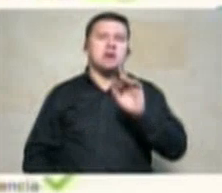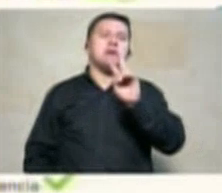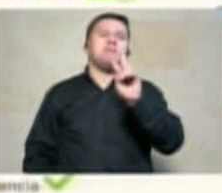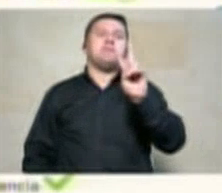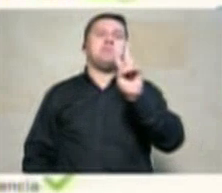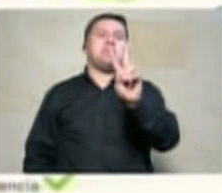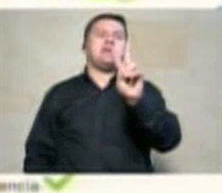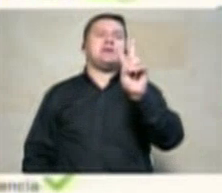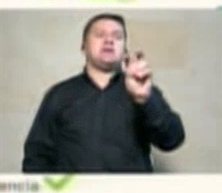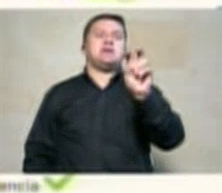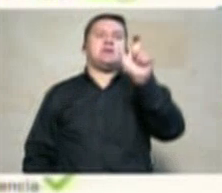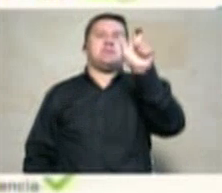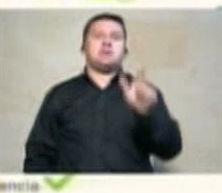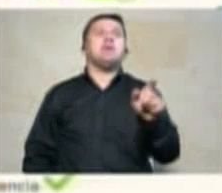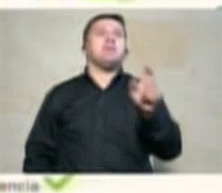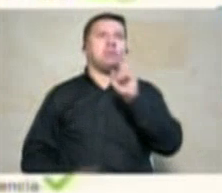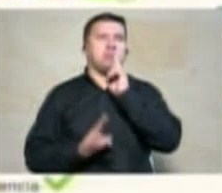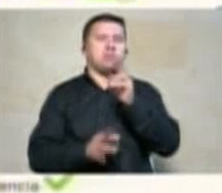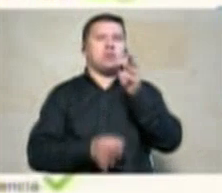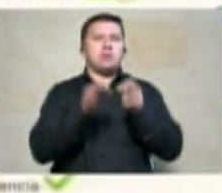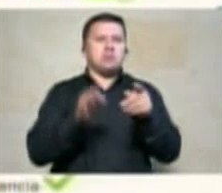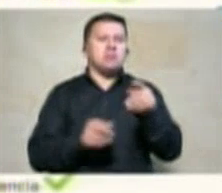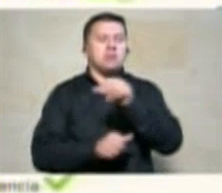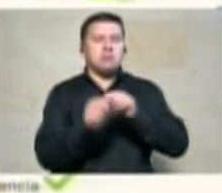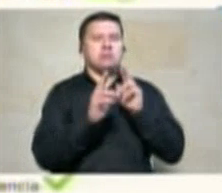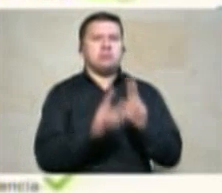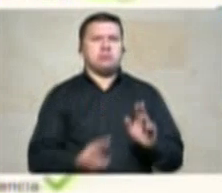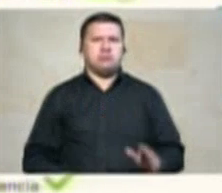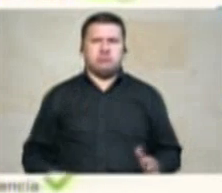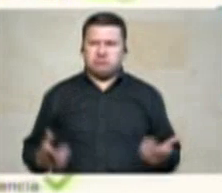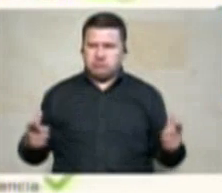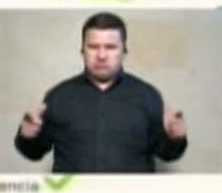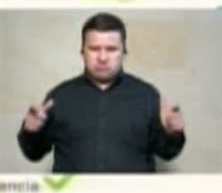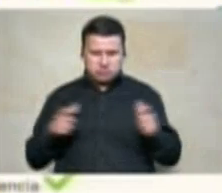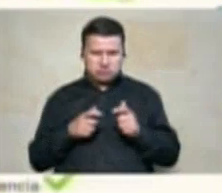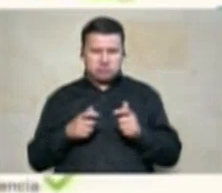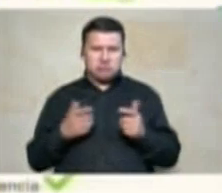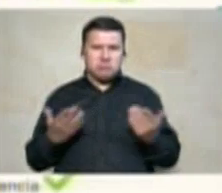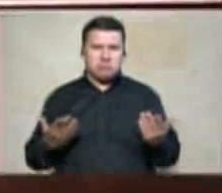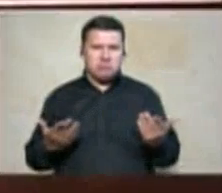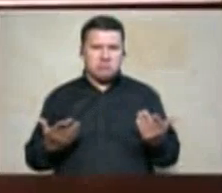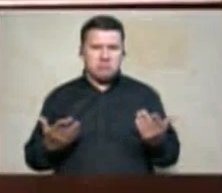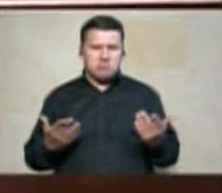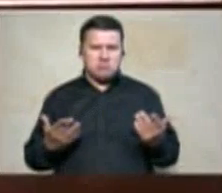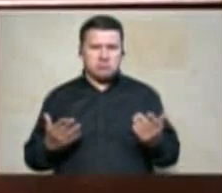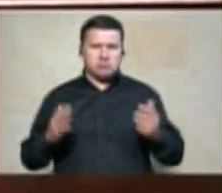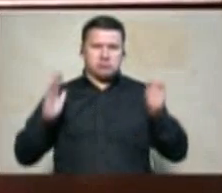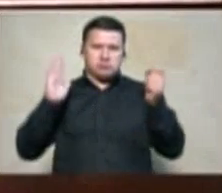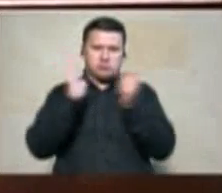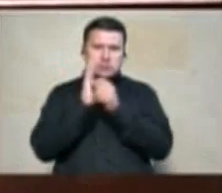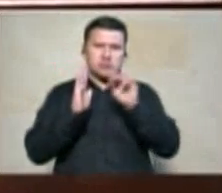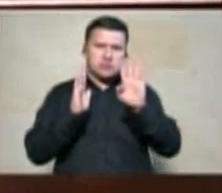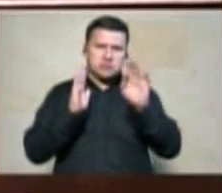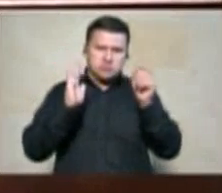27 personas respondiendo por procesos restitutivos. O sea, el punto 4.